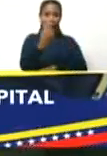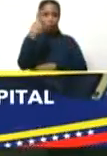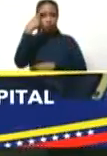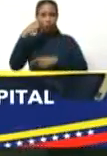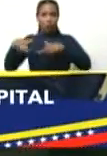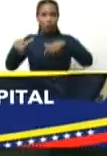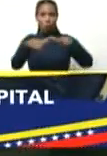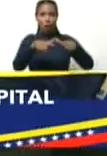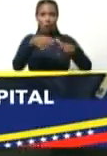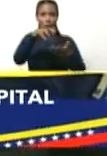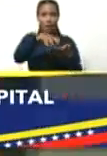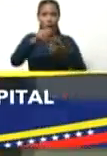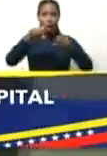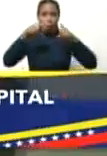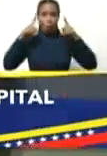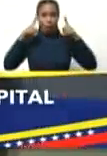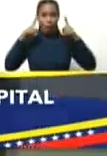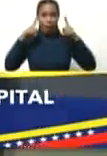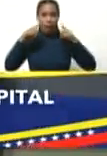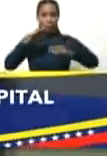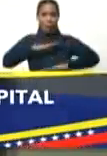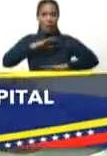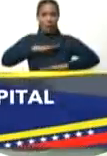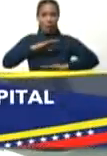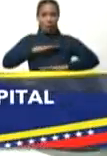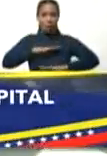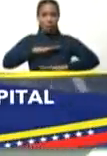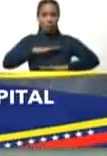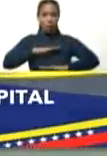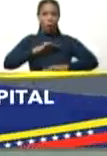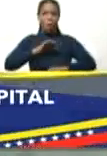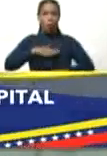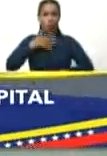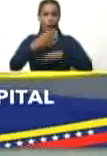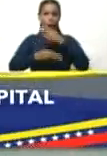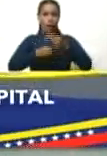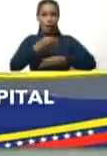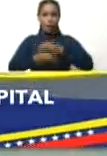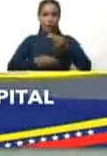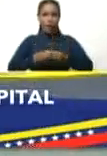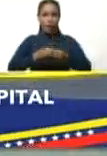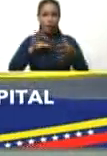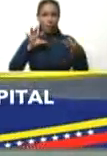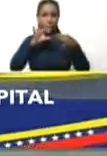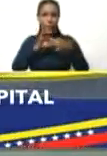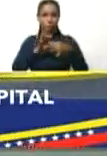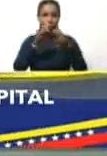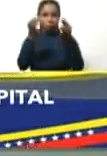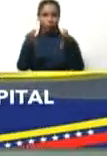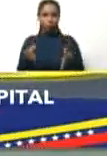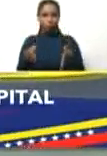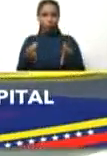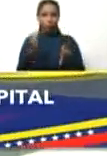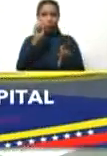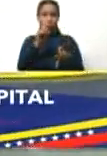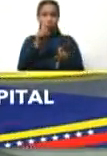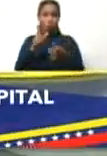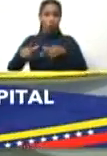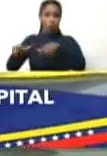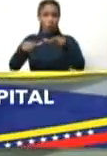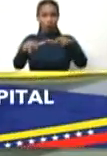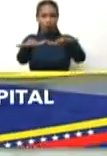rincones del estado de La Guaira el bienestar, poder lograr la consolidación de unos